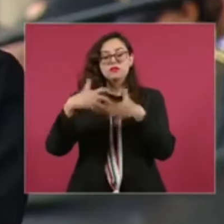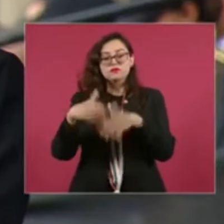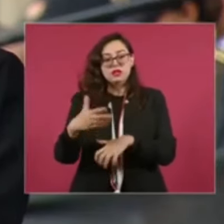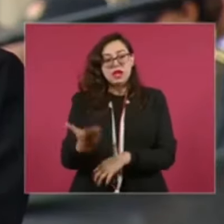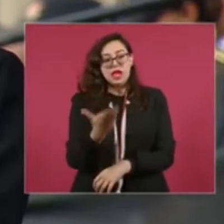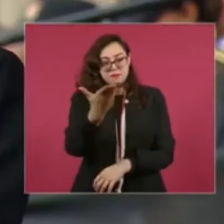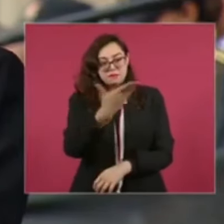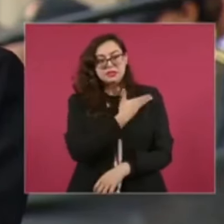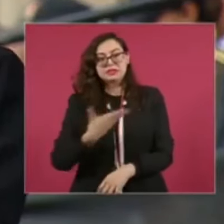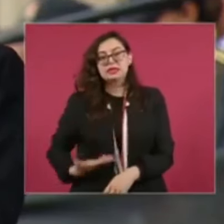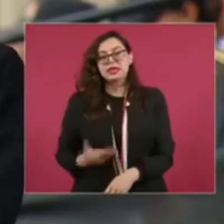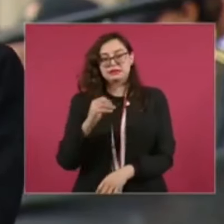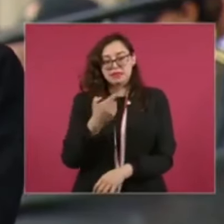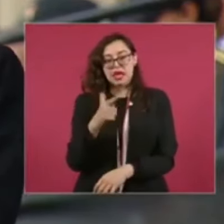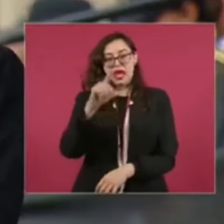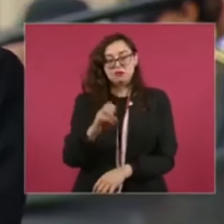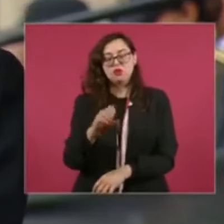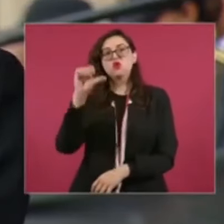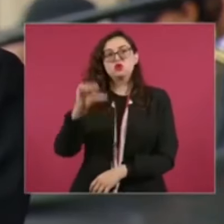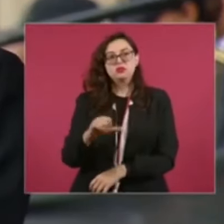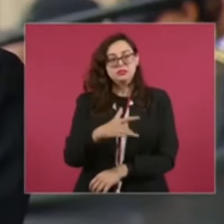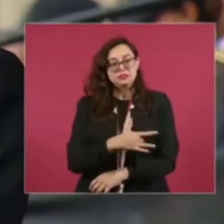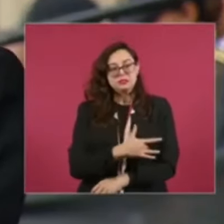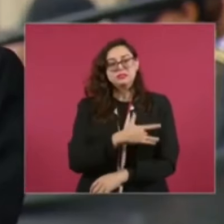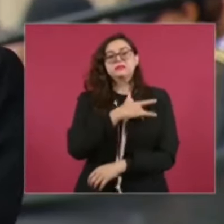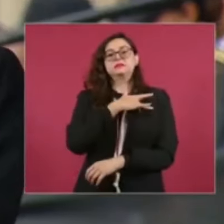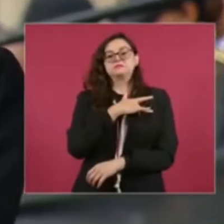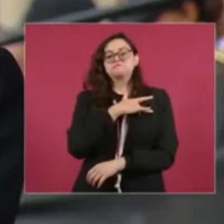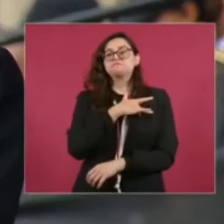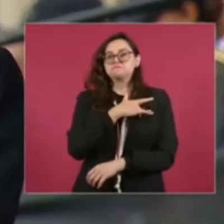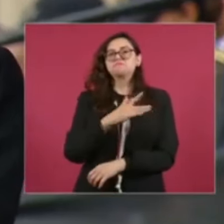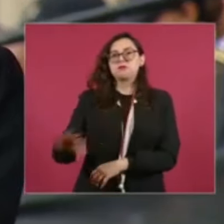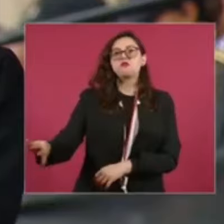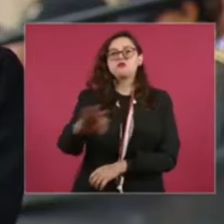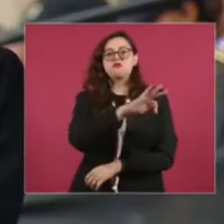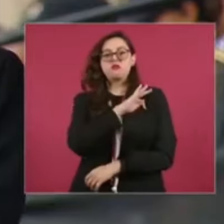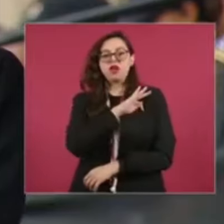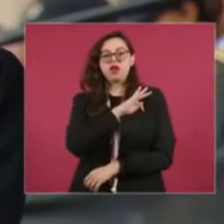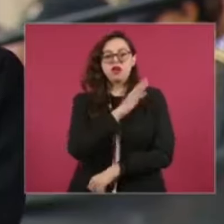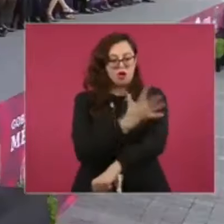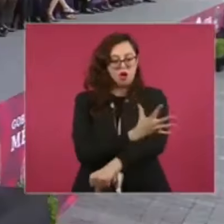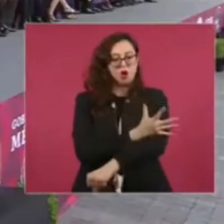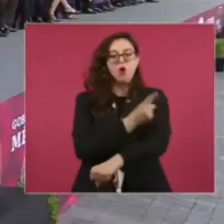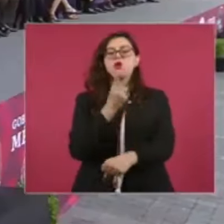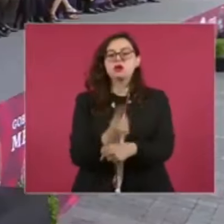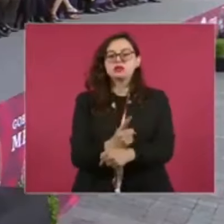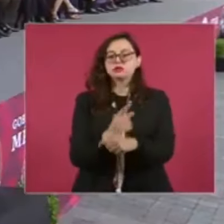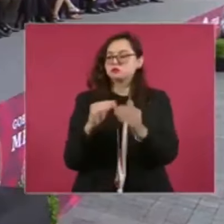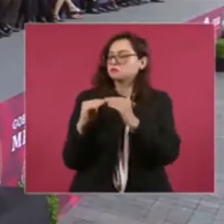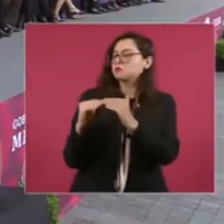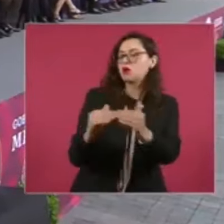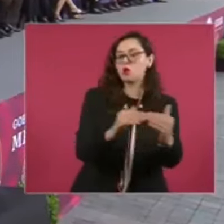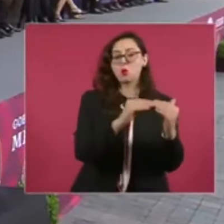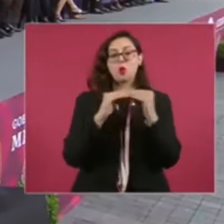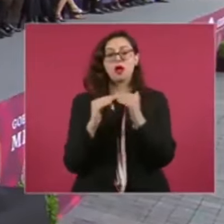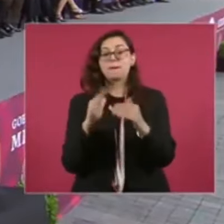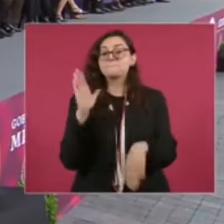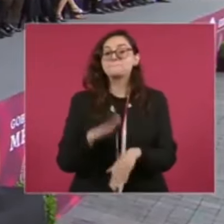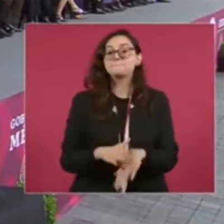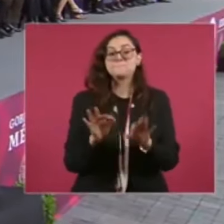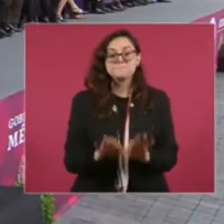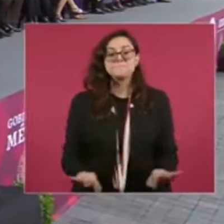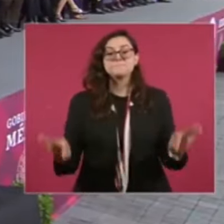Enarbolamos hoy, más que nunca, las banderas de la esperanza, de la honestidad, la igualdad y, sobre todo,